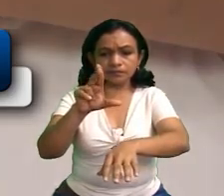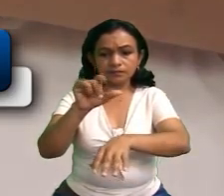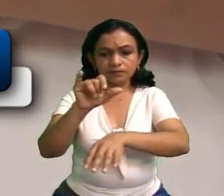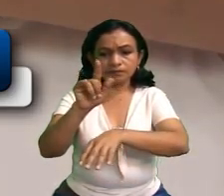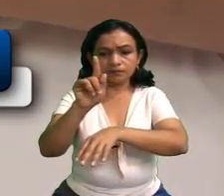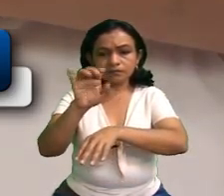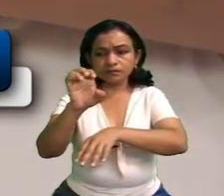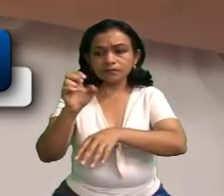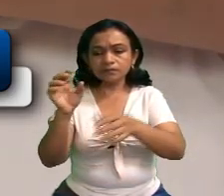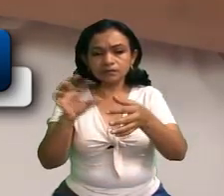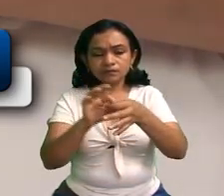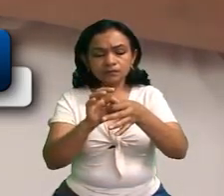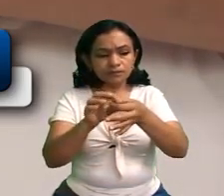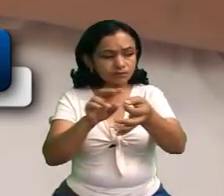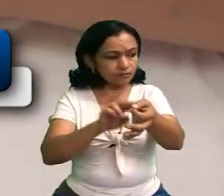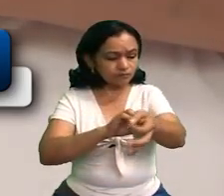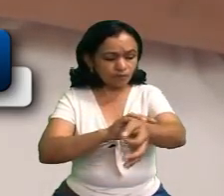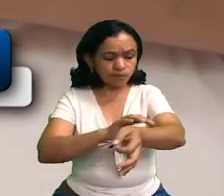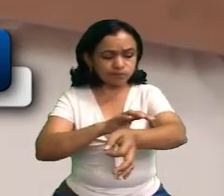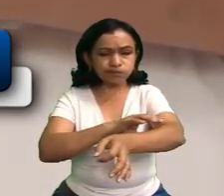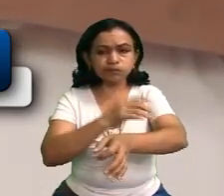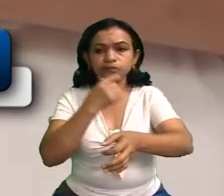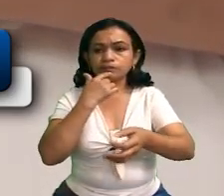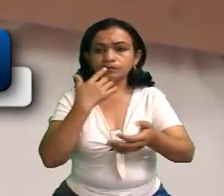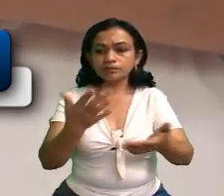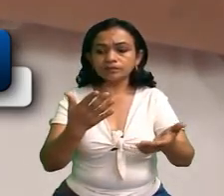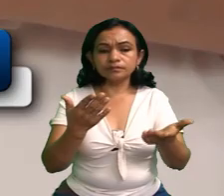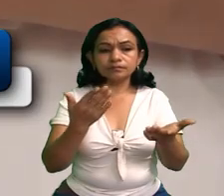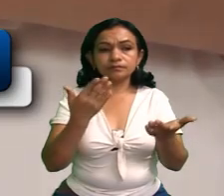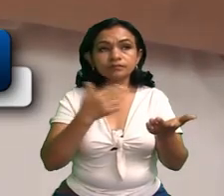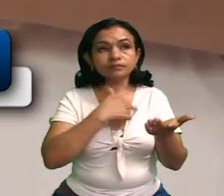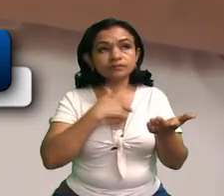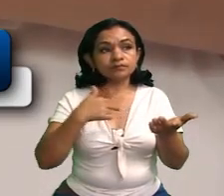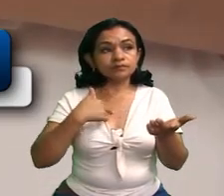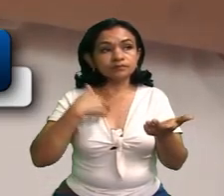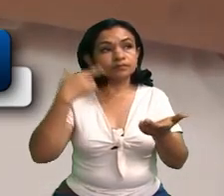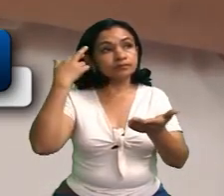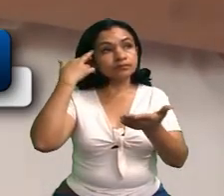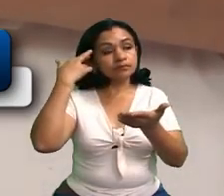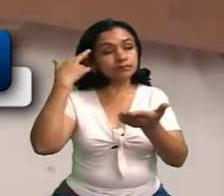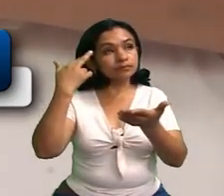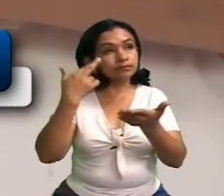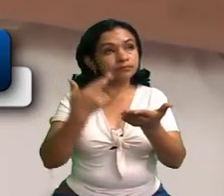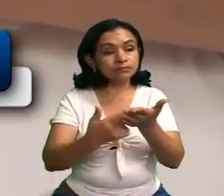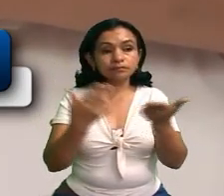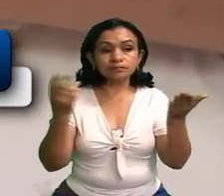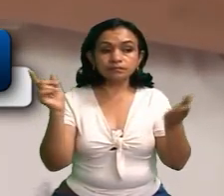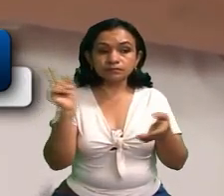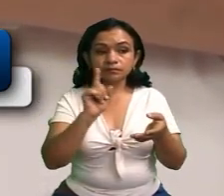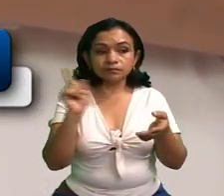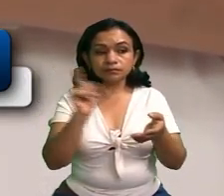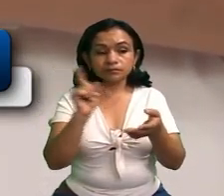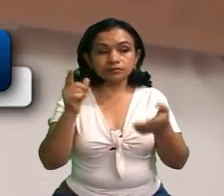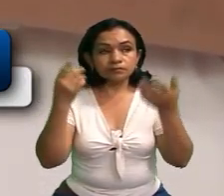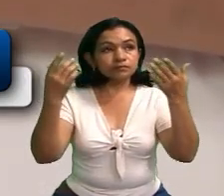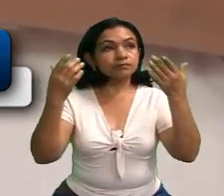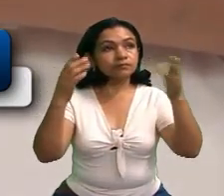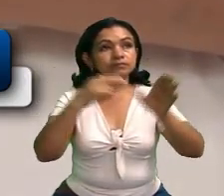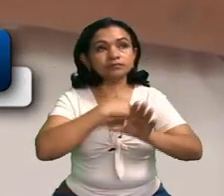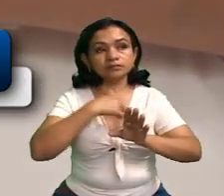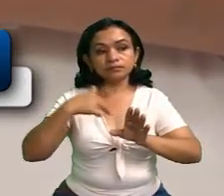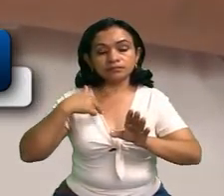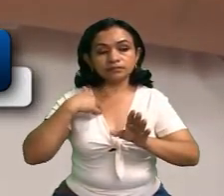varices. Okay. ¿Por qué se produce eso? Ok. Bueno, hay que recordar que no es una, son entidades que van